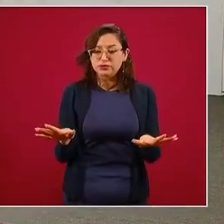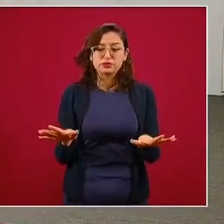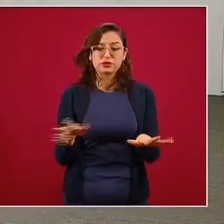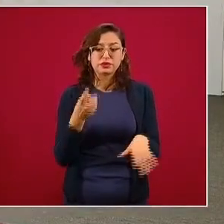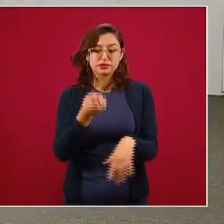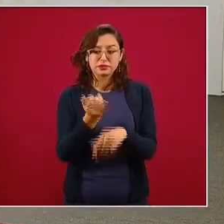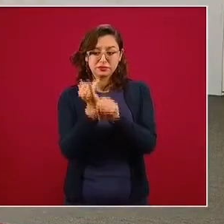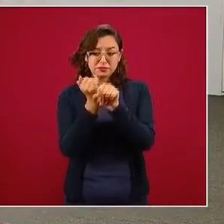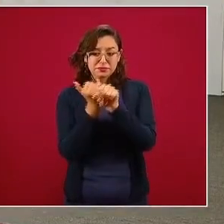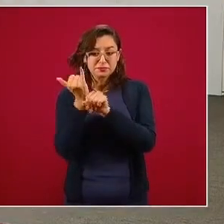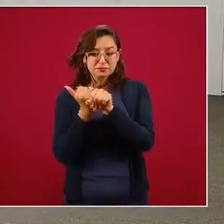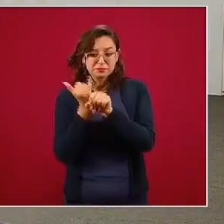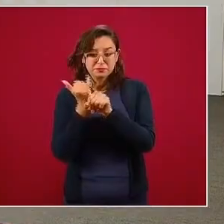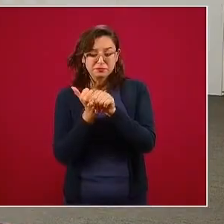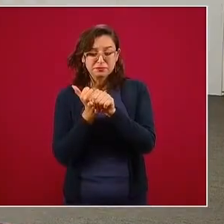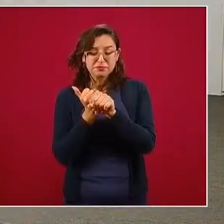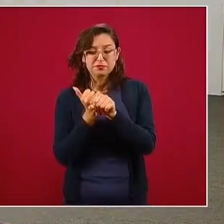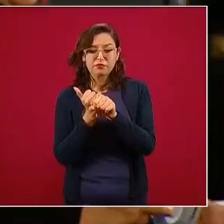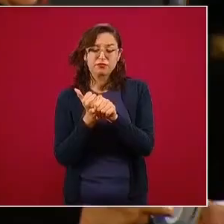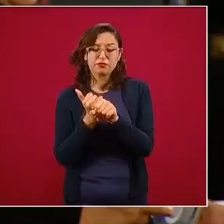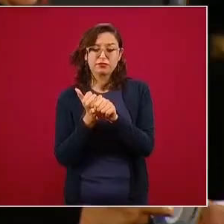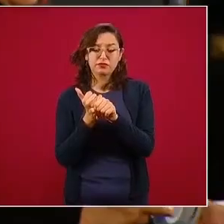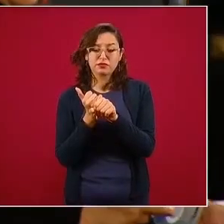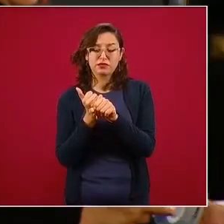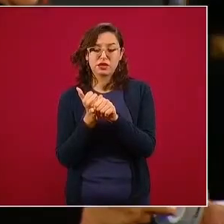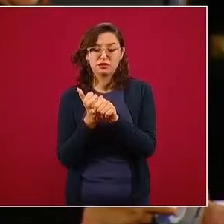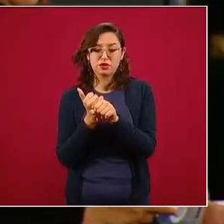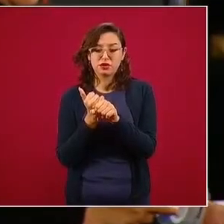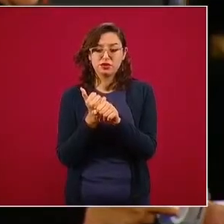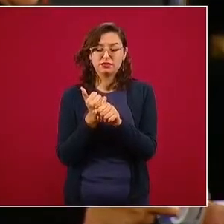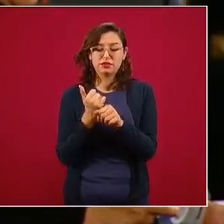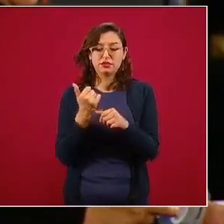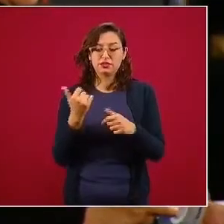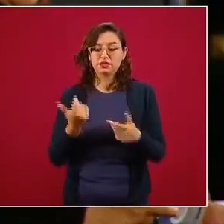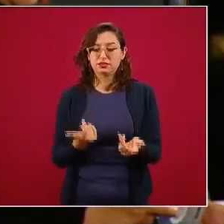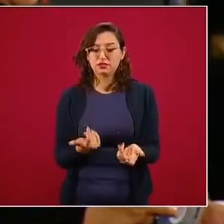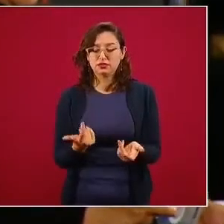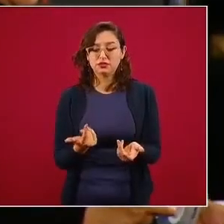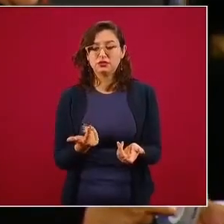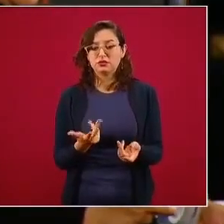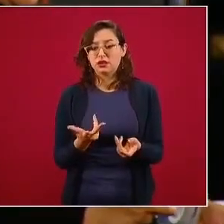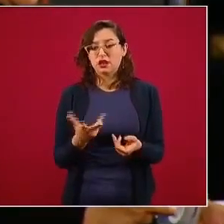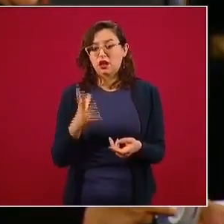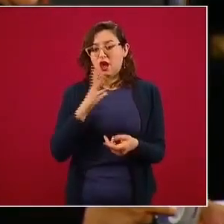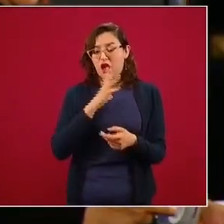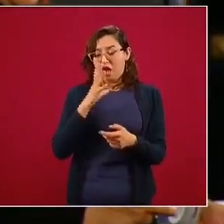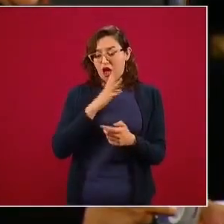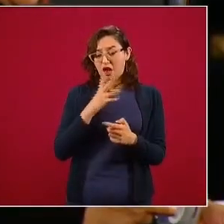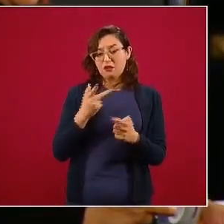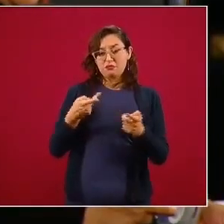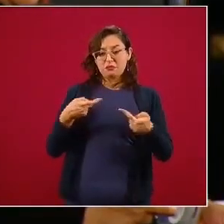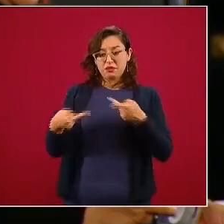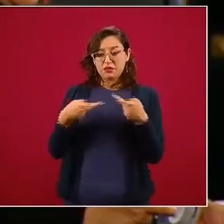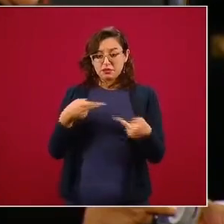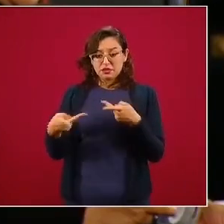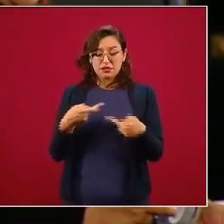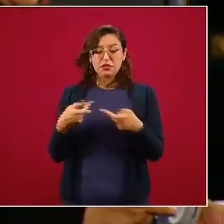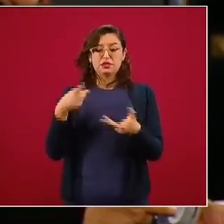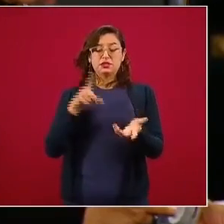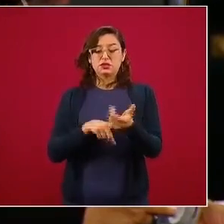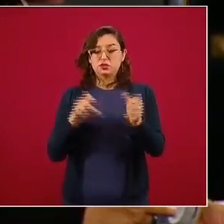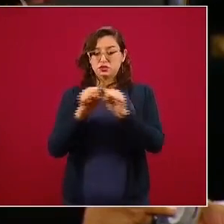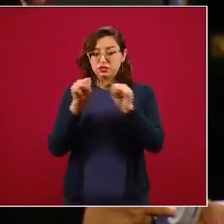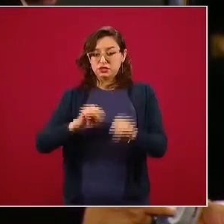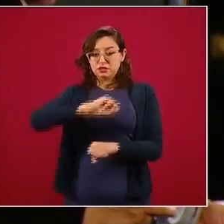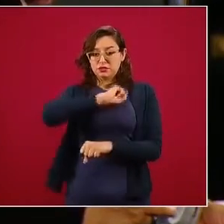esta investigación o de este estudio, y si hay algún plan o si tenemos capacidad en el sistema de salud para